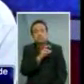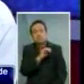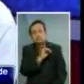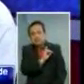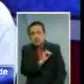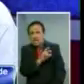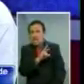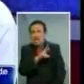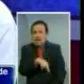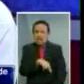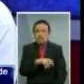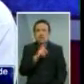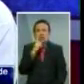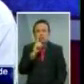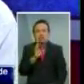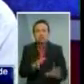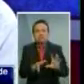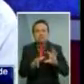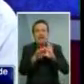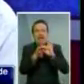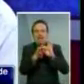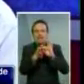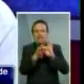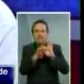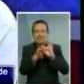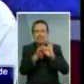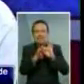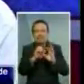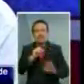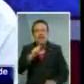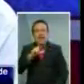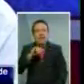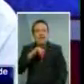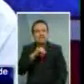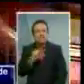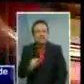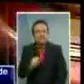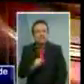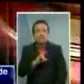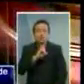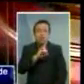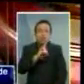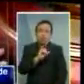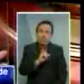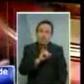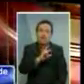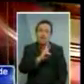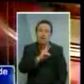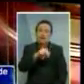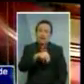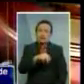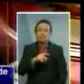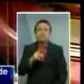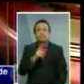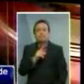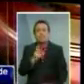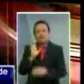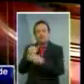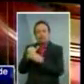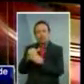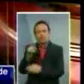en parte sí, pero mayoritariamente de la alianza. Yo creo que hoy pero día... Pero la alianza es UDI y Renovación Nacional, el que vota por usted, ¿por quién